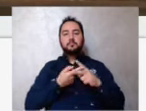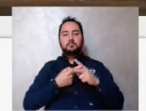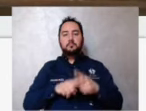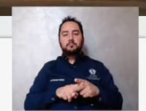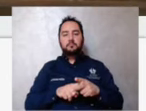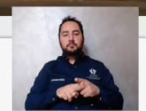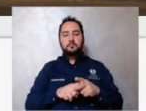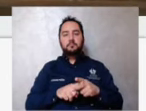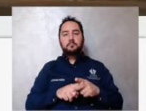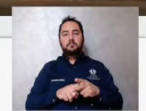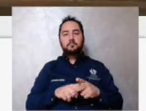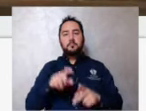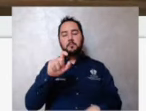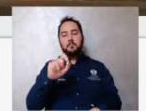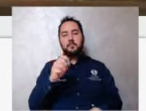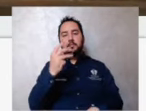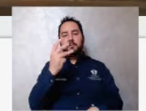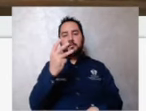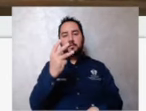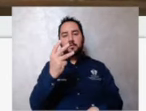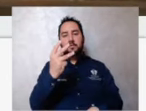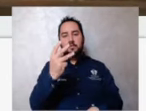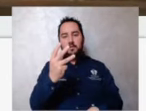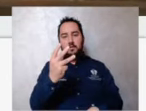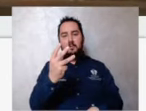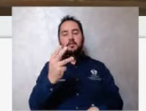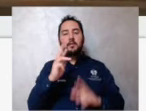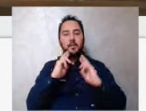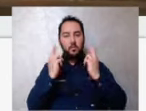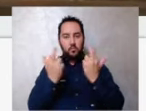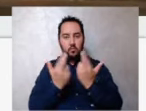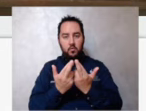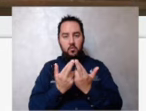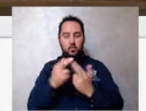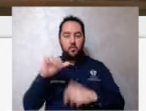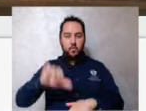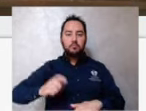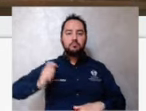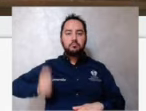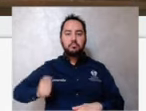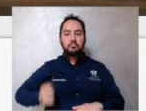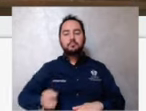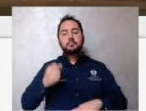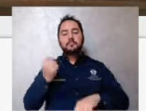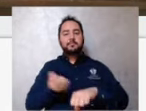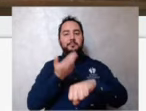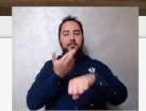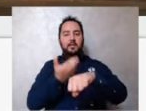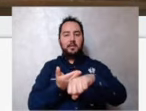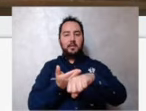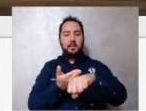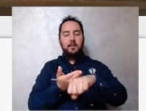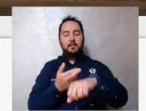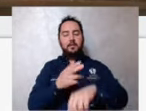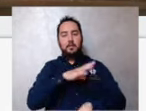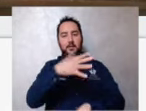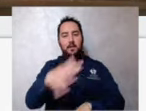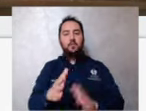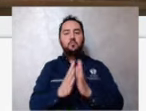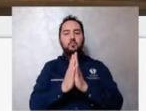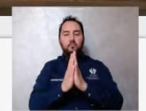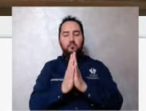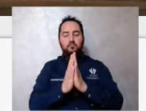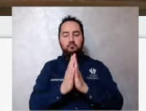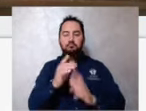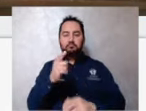la 22ª sesión pública de pleno convocada para esta fecha. Secretaria General, sírvase hacer constar